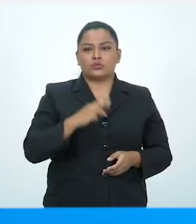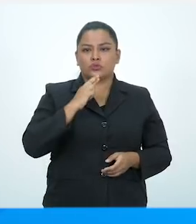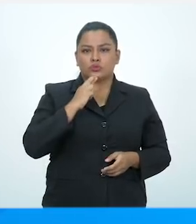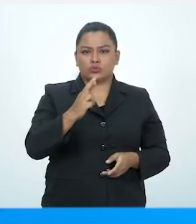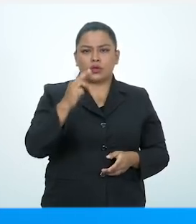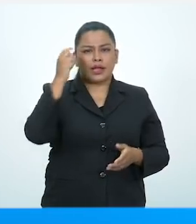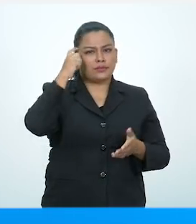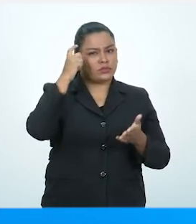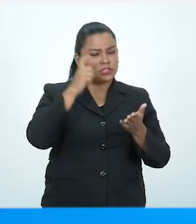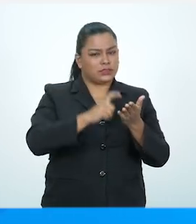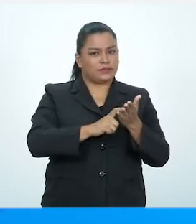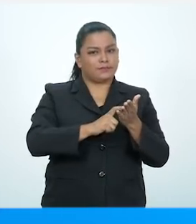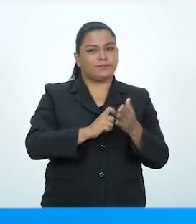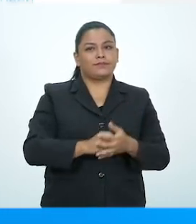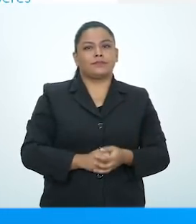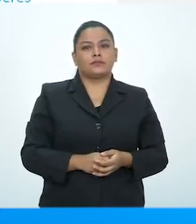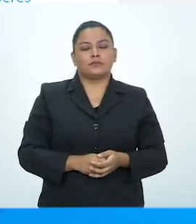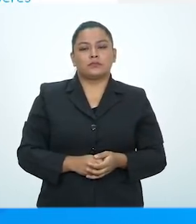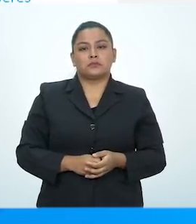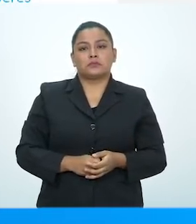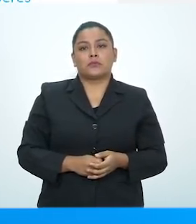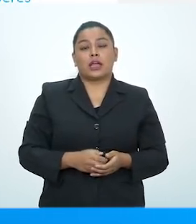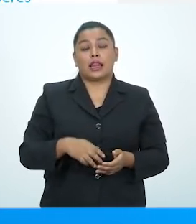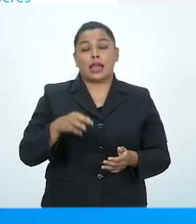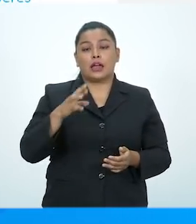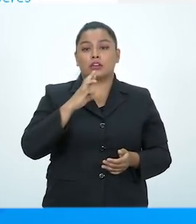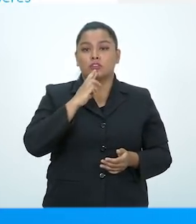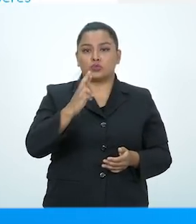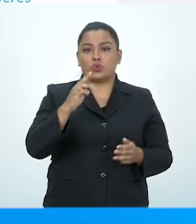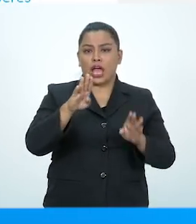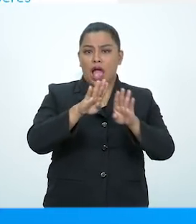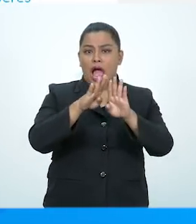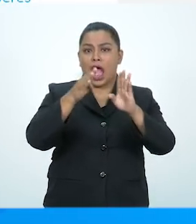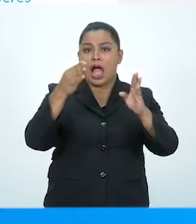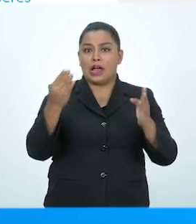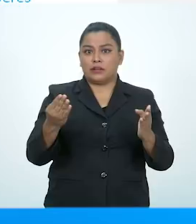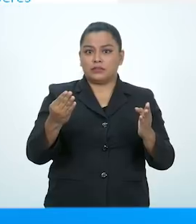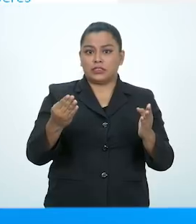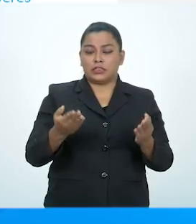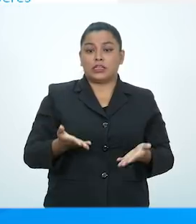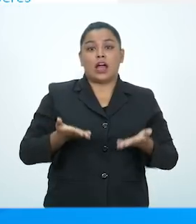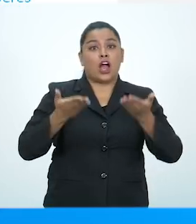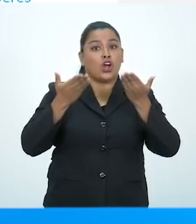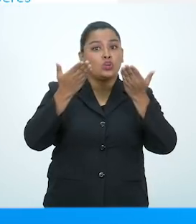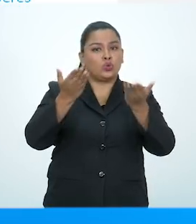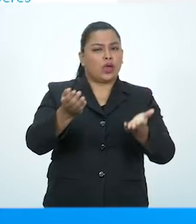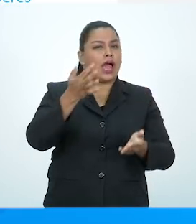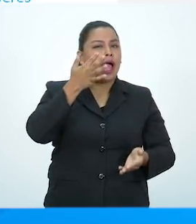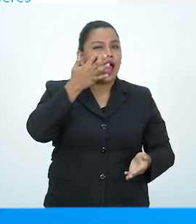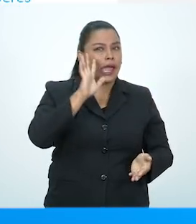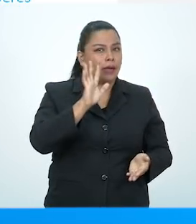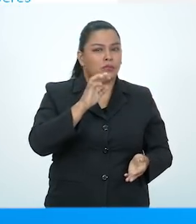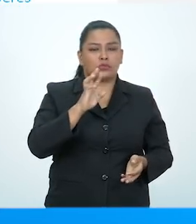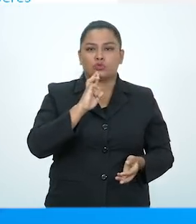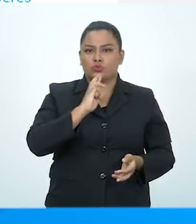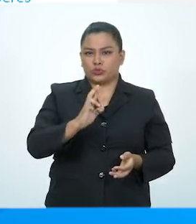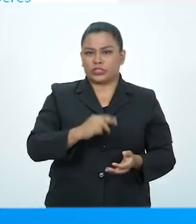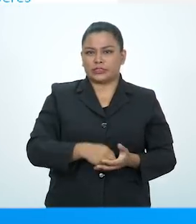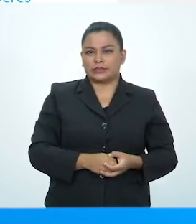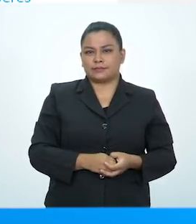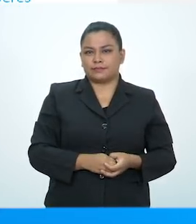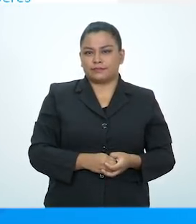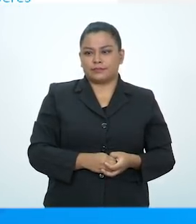Solucionario de la prueba. En el caso de las respuestas abiertas, se proporciona un ejemplo de